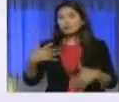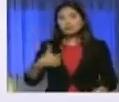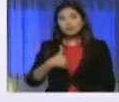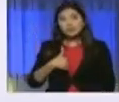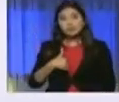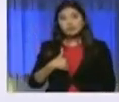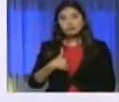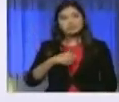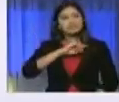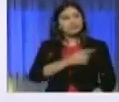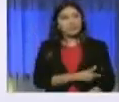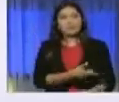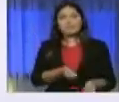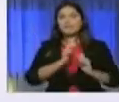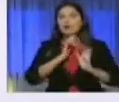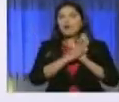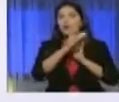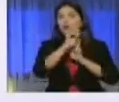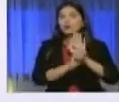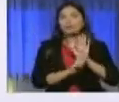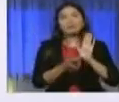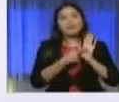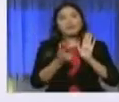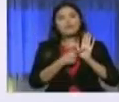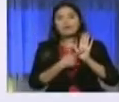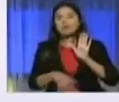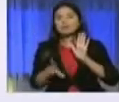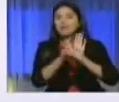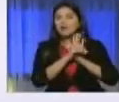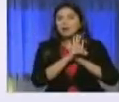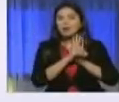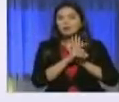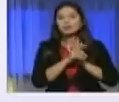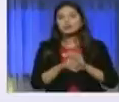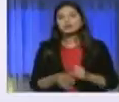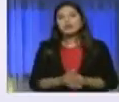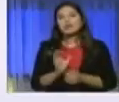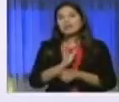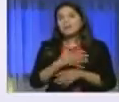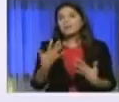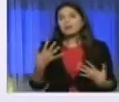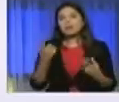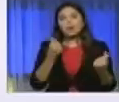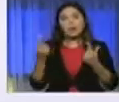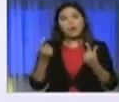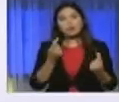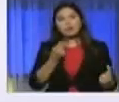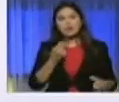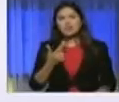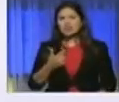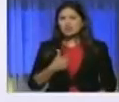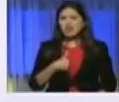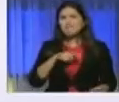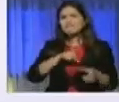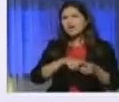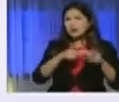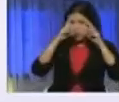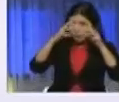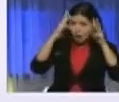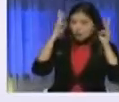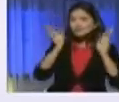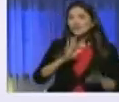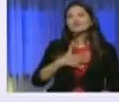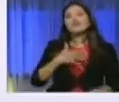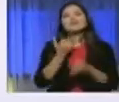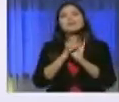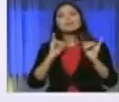poder constitucional del decreto de estado de excepción y emergencia económica. No dependo de nadie, Ramos Alú.